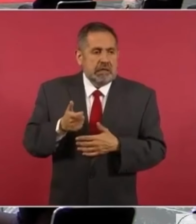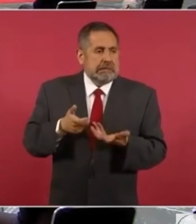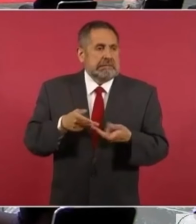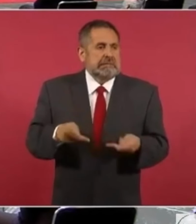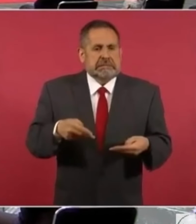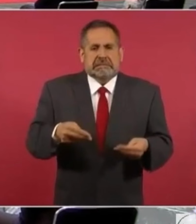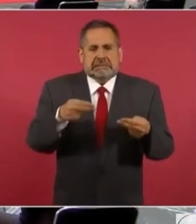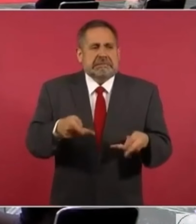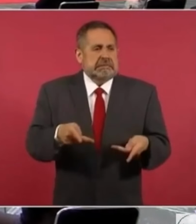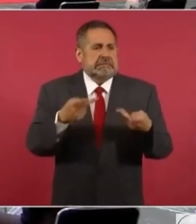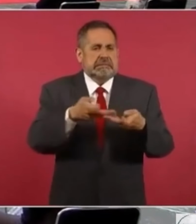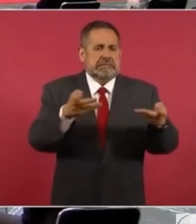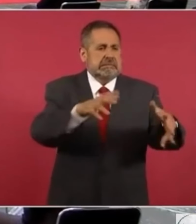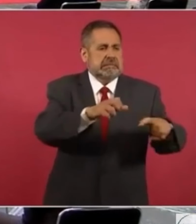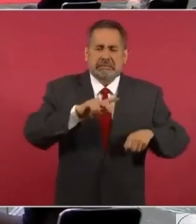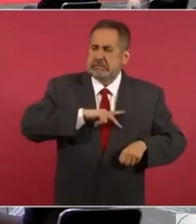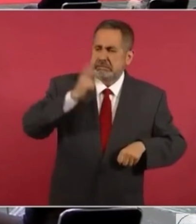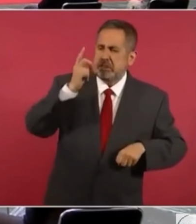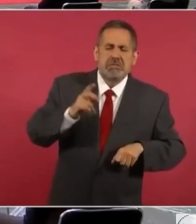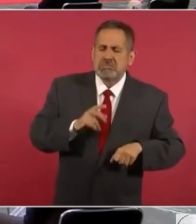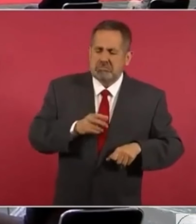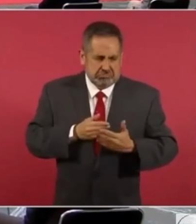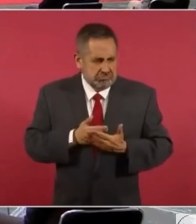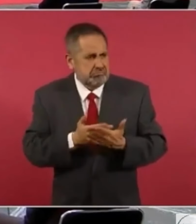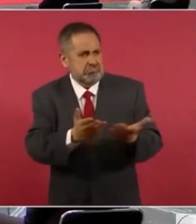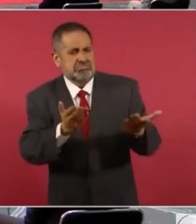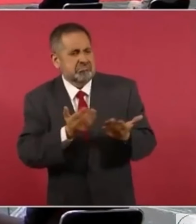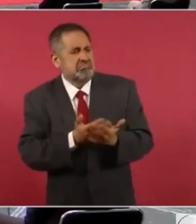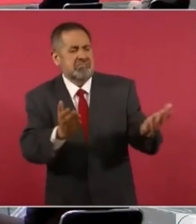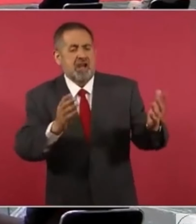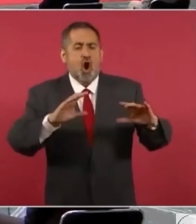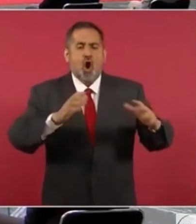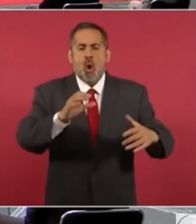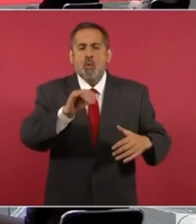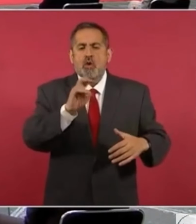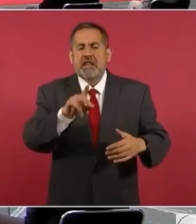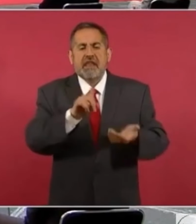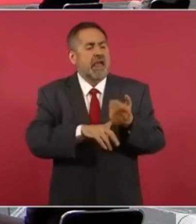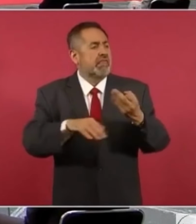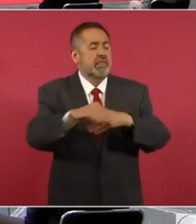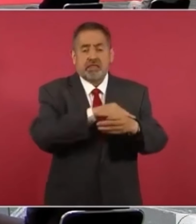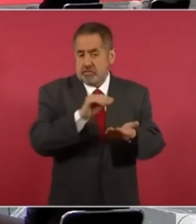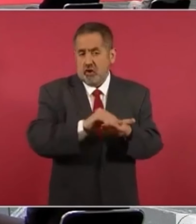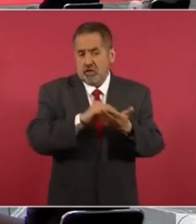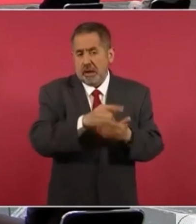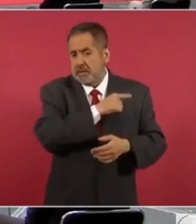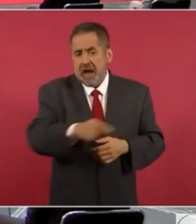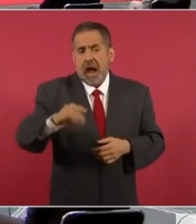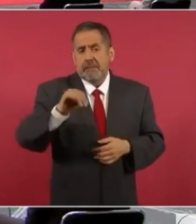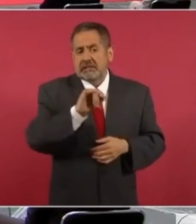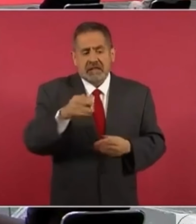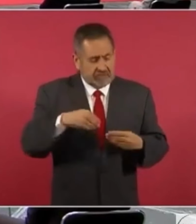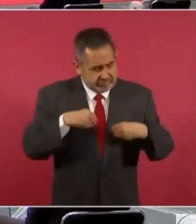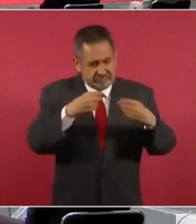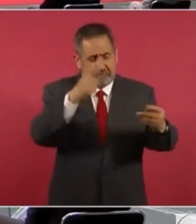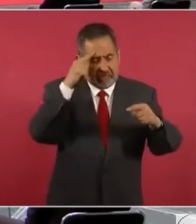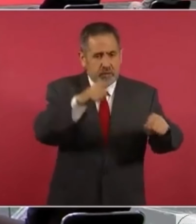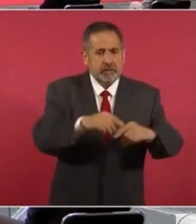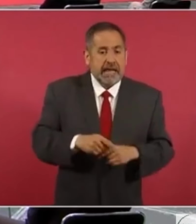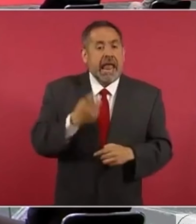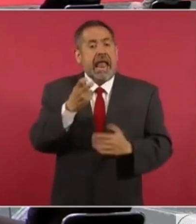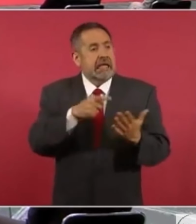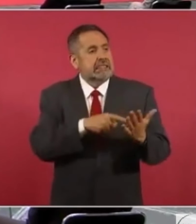ninguna explotación privada de esas tierras que siguen siendo del dominio público en Mazatlán. Ese es el